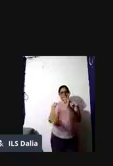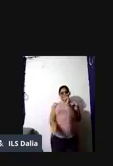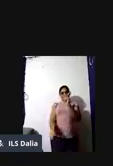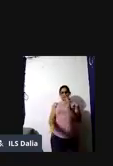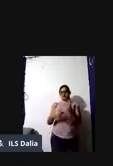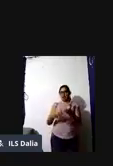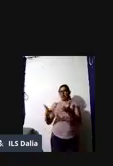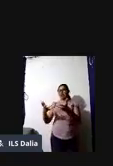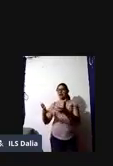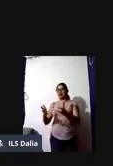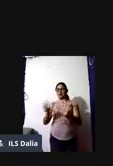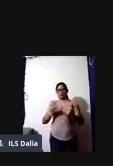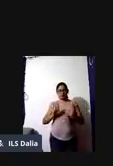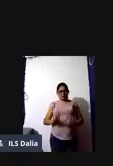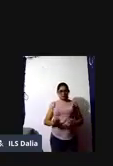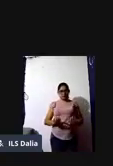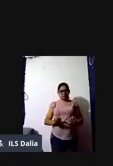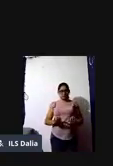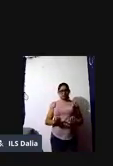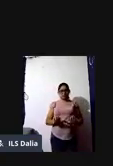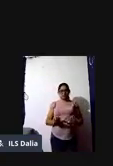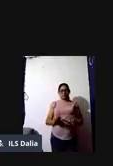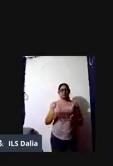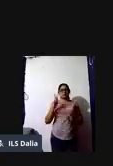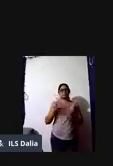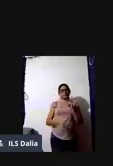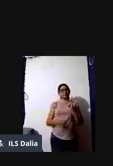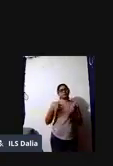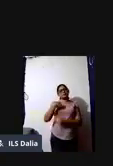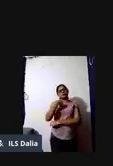irritable, entonces hacer una pausa.